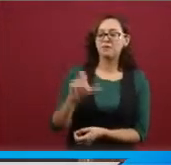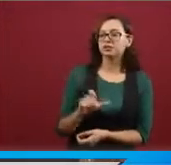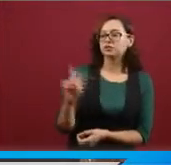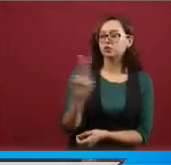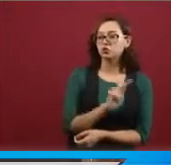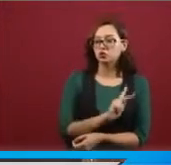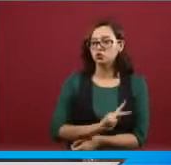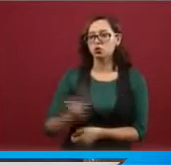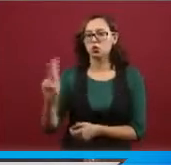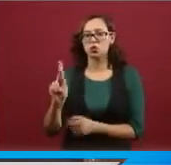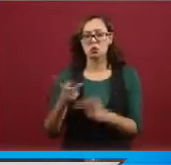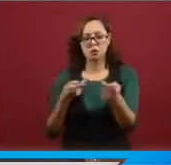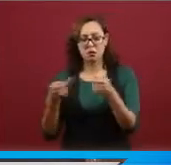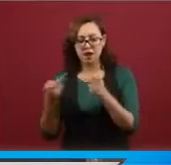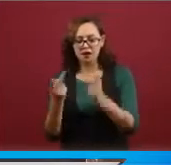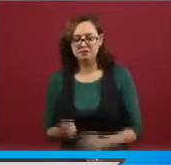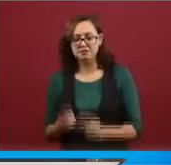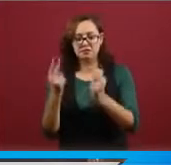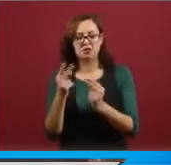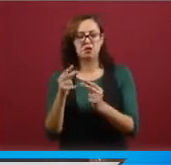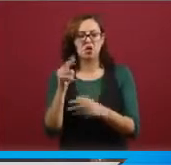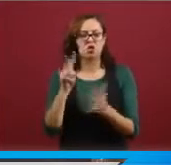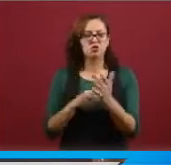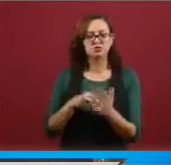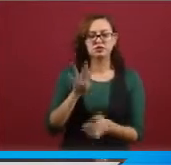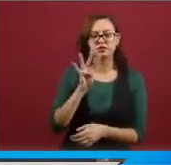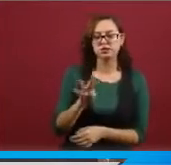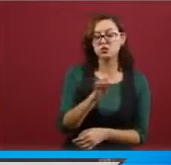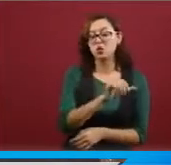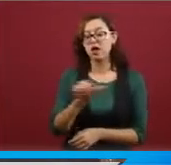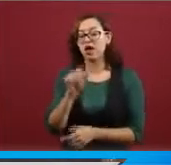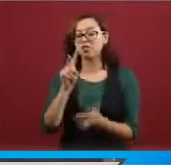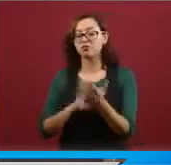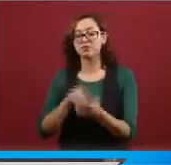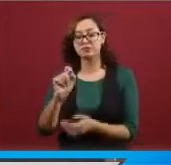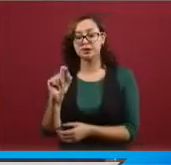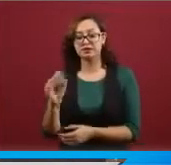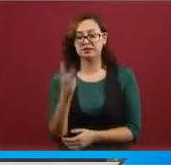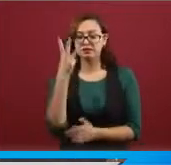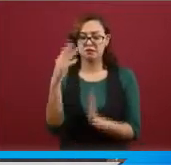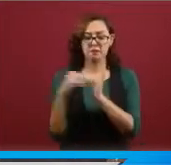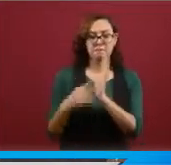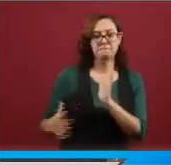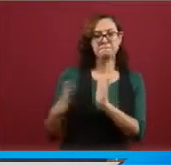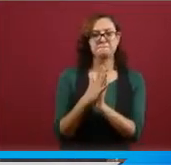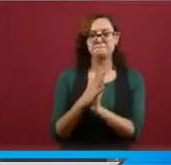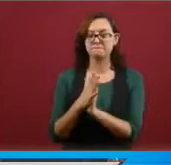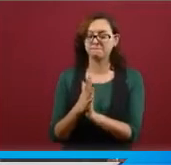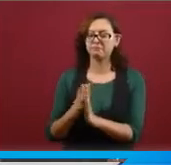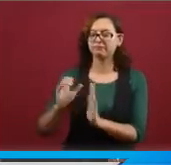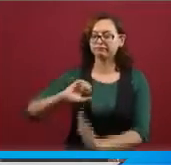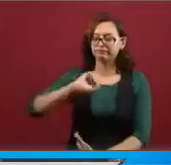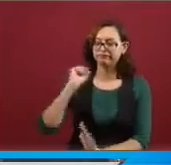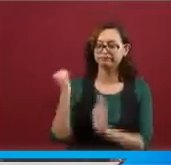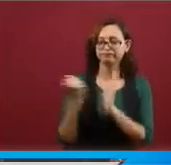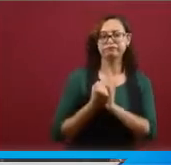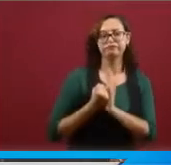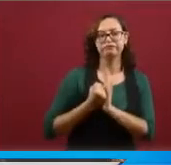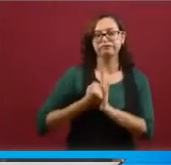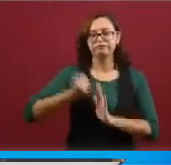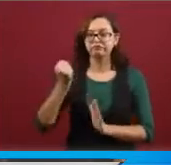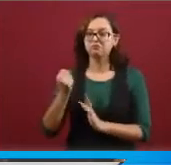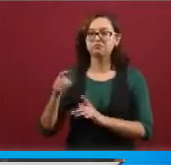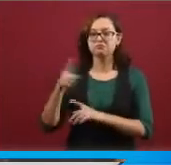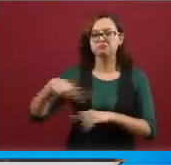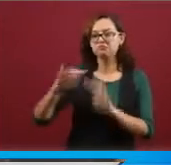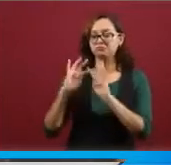económico. Después del análisis del estado actual con una tendencia a la baja en la producción de crudo, se ha logrado detener ya la caída y se presenta un ligero crecimiento.